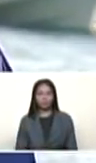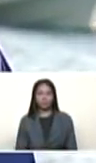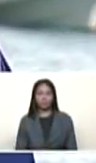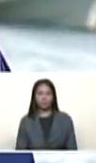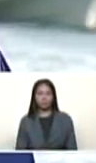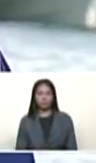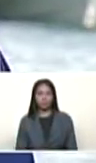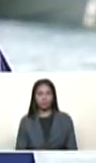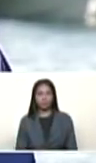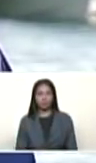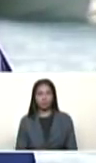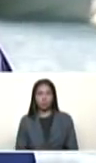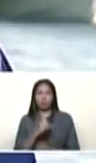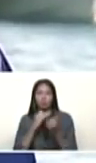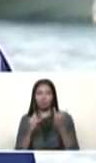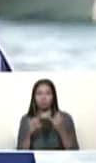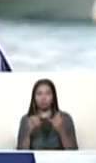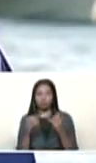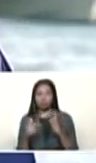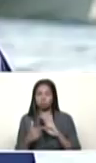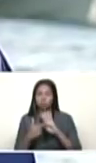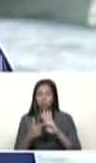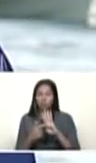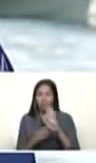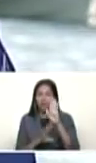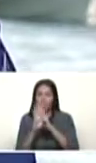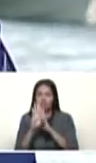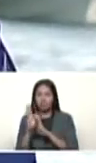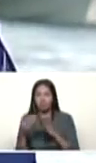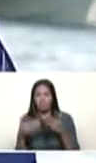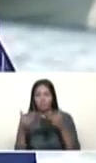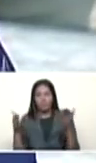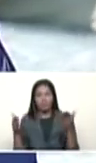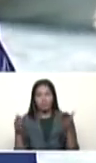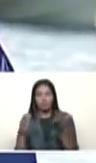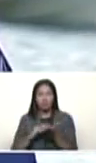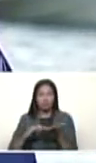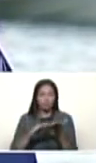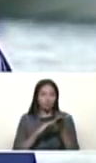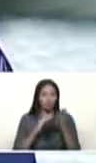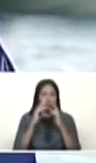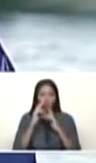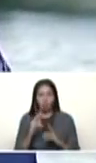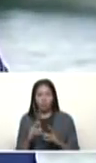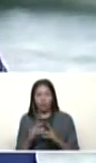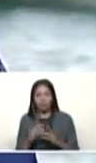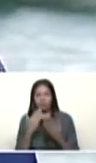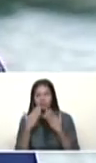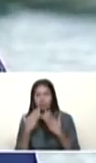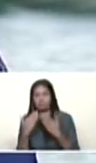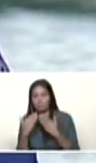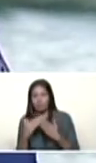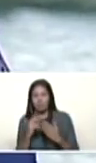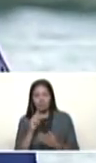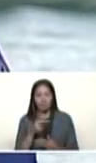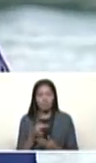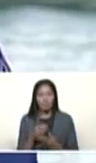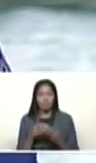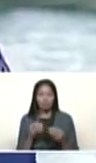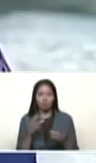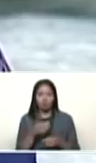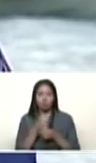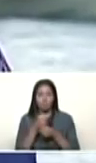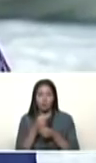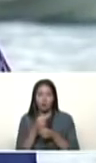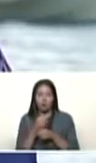A los fines de preservar el proceso que permita llevar a resultados, se solicita a las partes tomar la